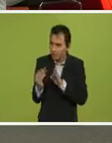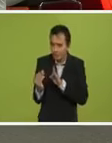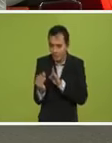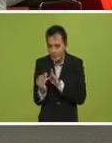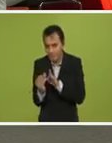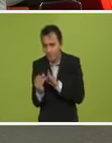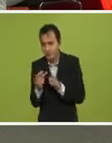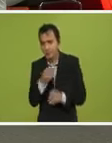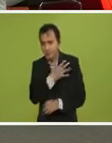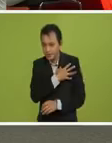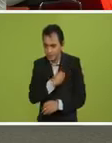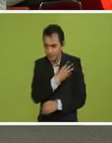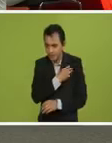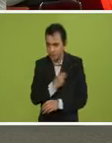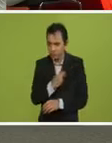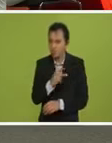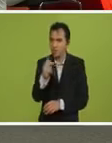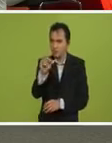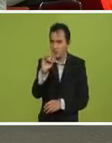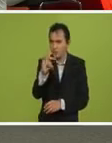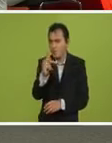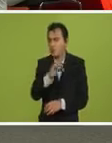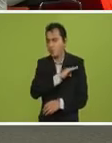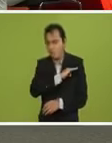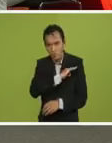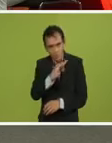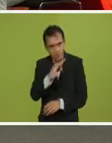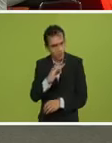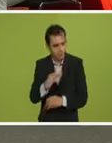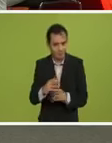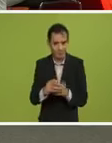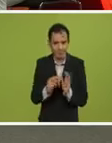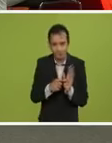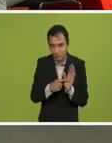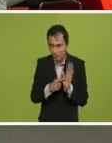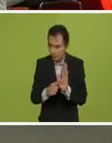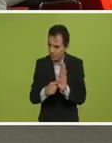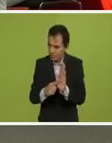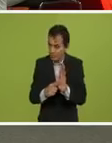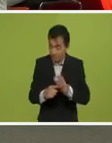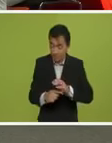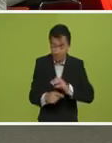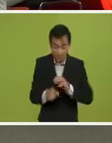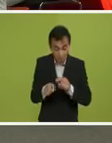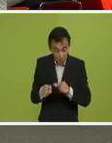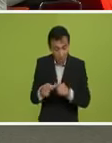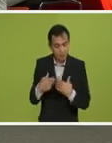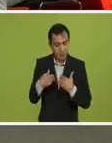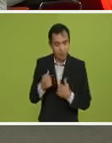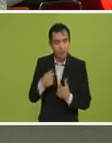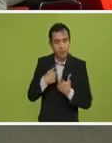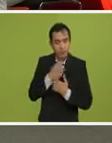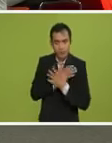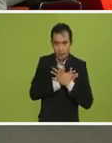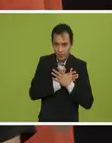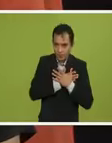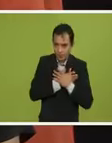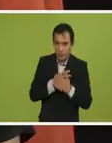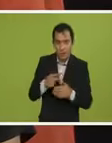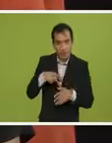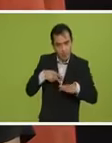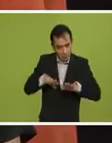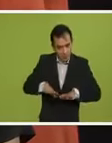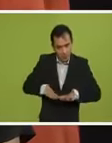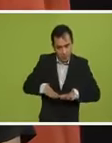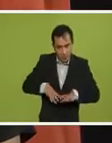sí, el PAC puede ser una muestra, la muestra más grande de amor, de confianza hacia nuestra pareja, pero que también nos